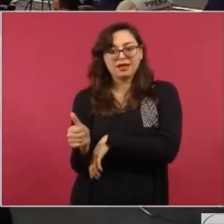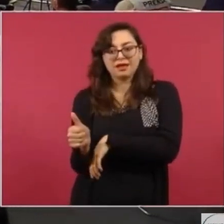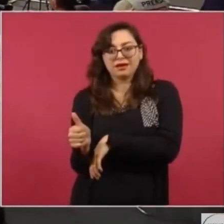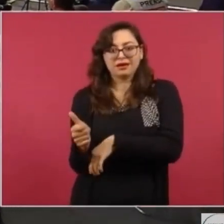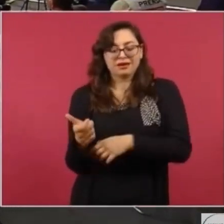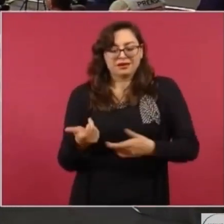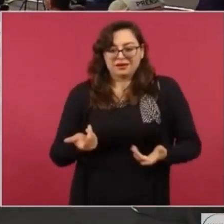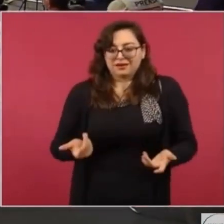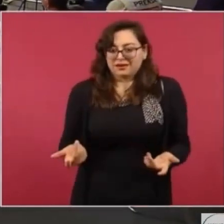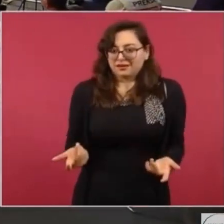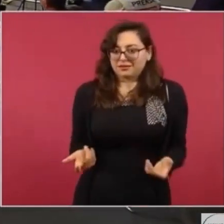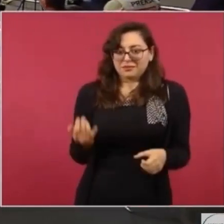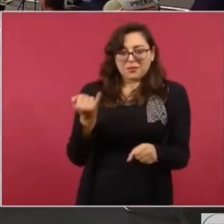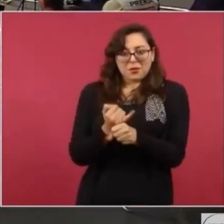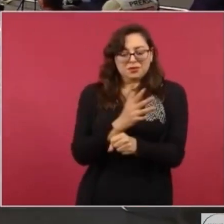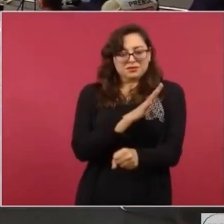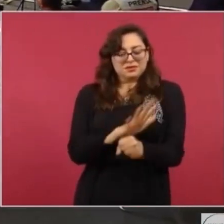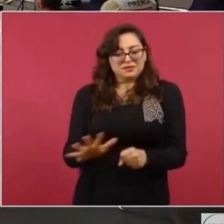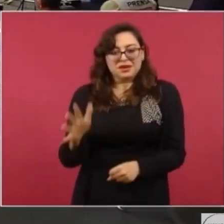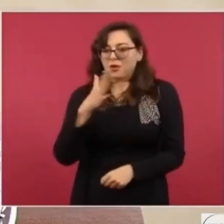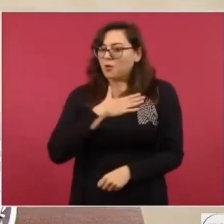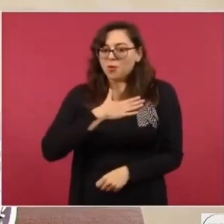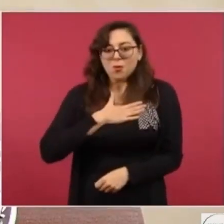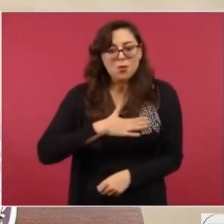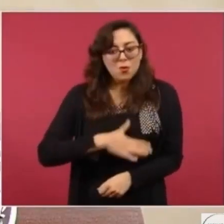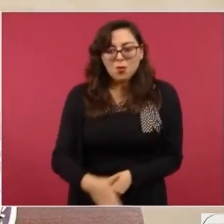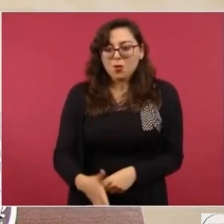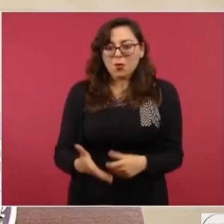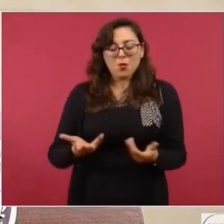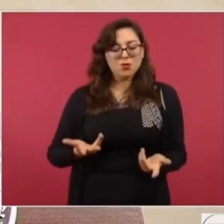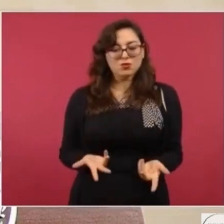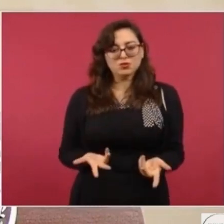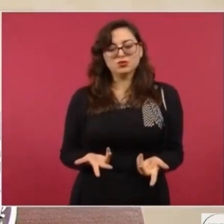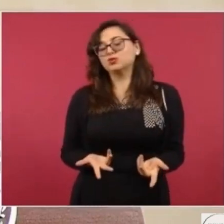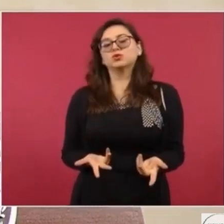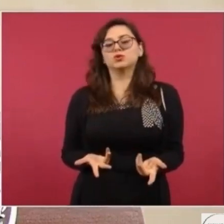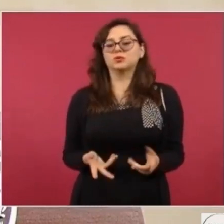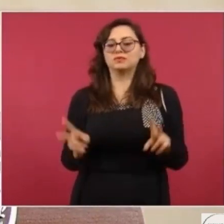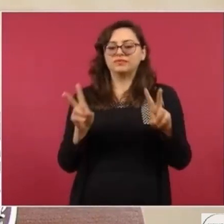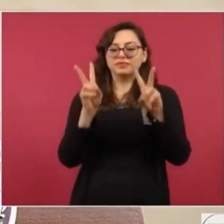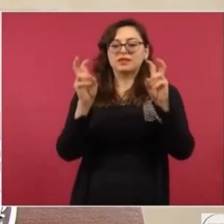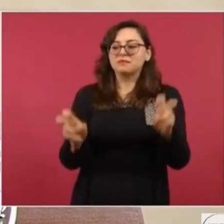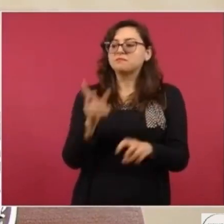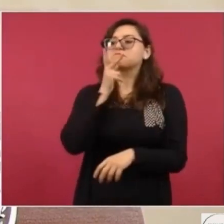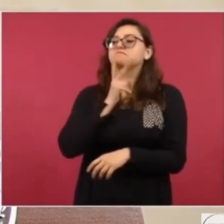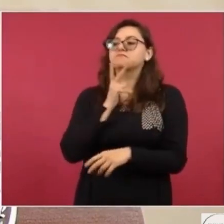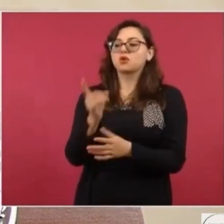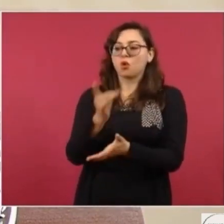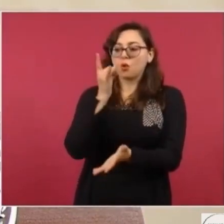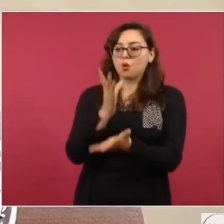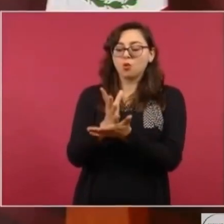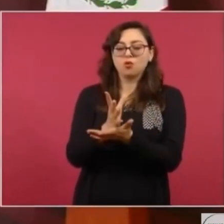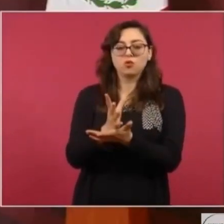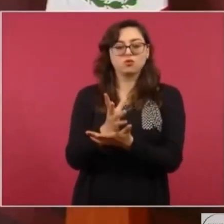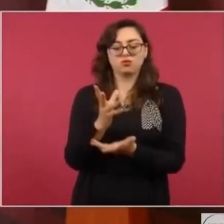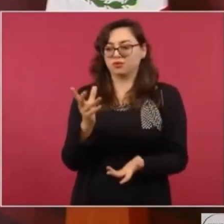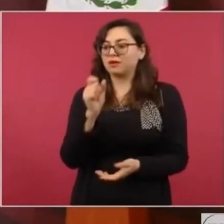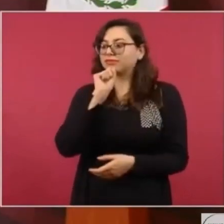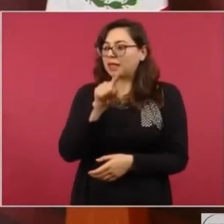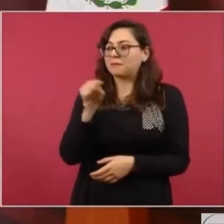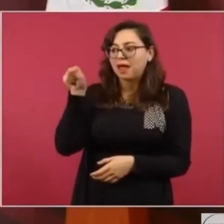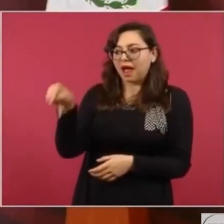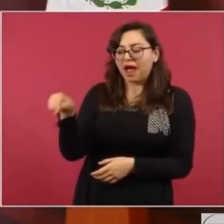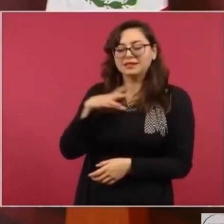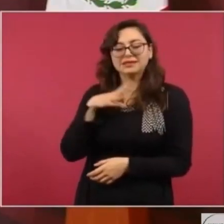que tiene, porque no solo son los recursos naturales, en el sureste es el 70%